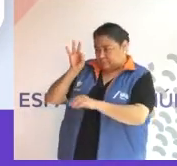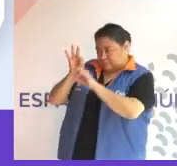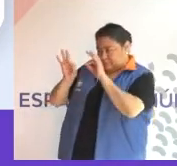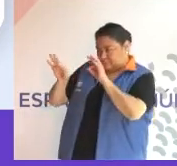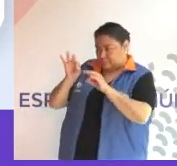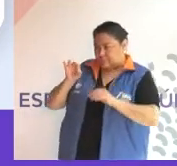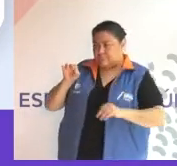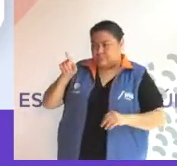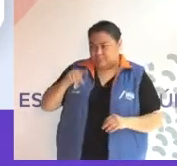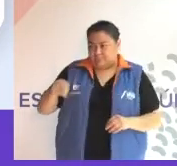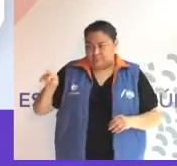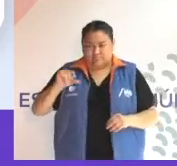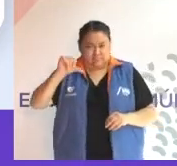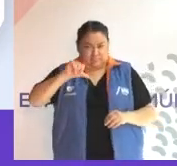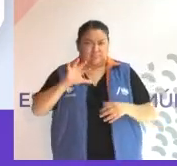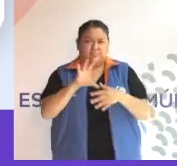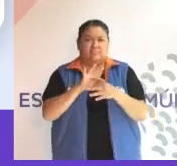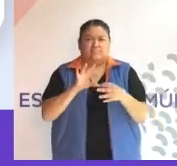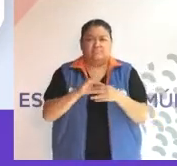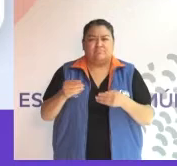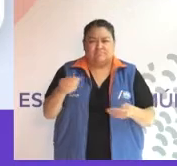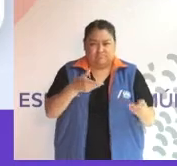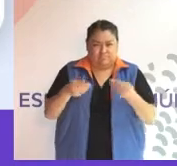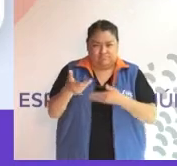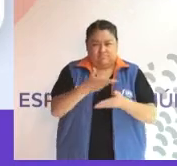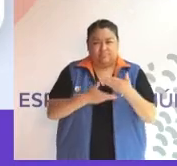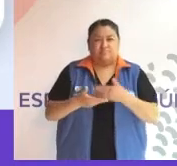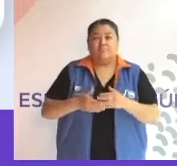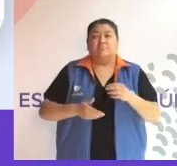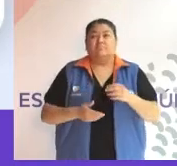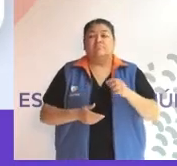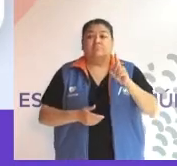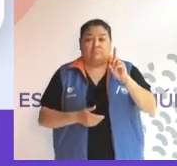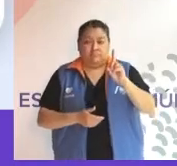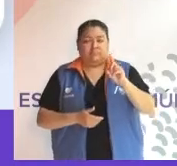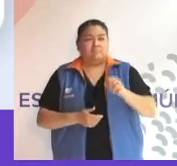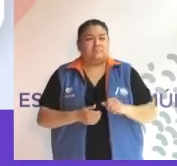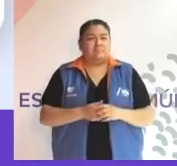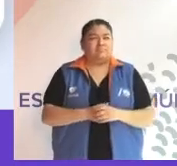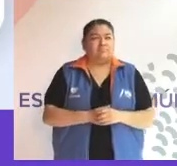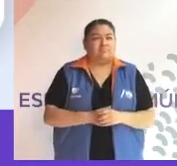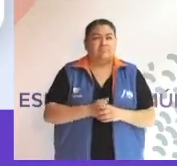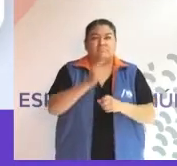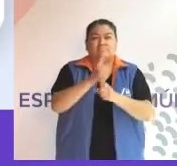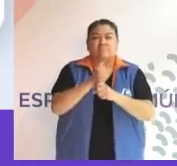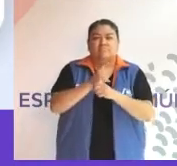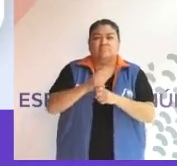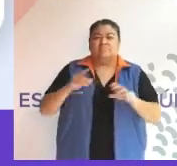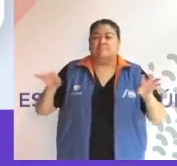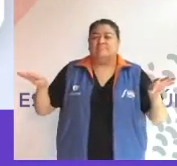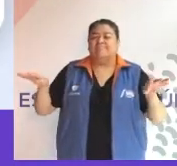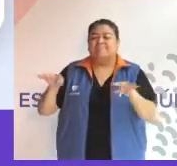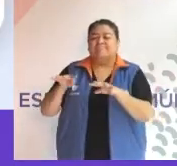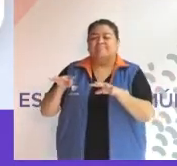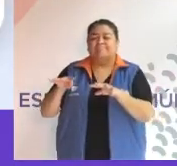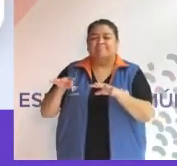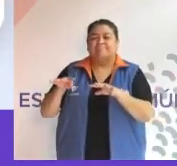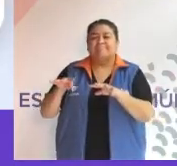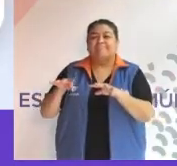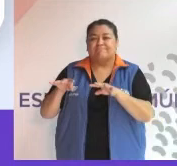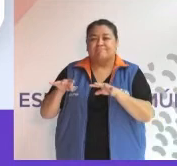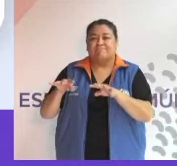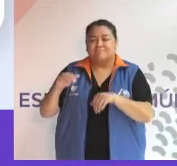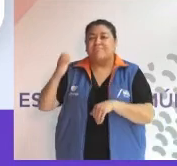de lo que hoy nos han compartido ustedes. El primero, y no voy a entrar en ese, es conocimiento o visibilidad, que es lo que ya decía ahorita